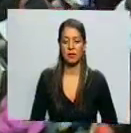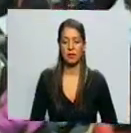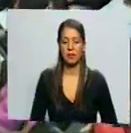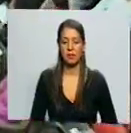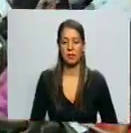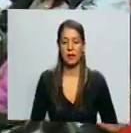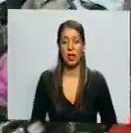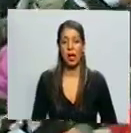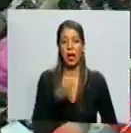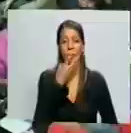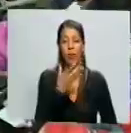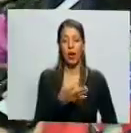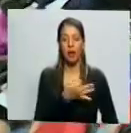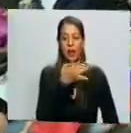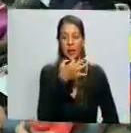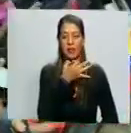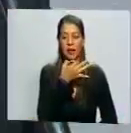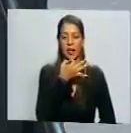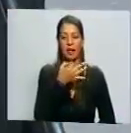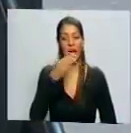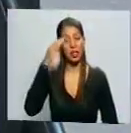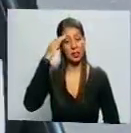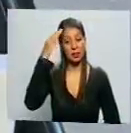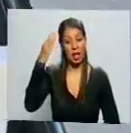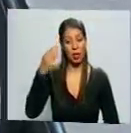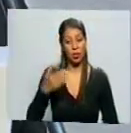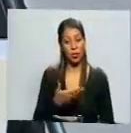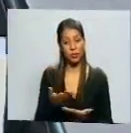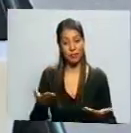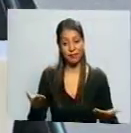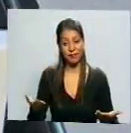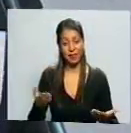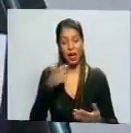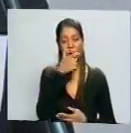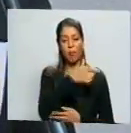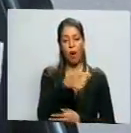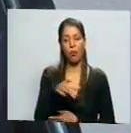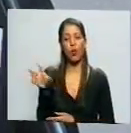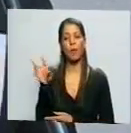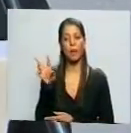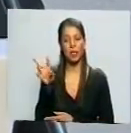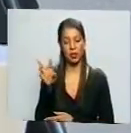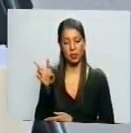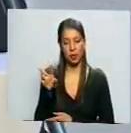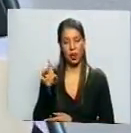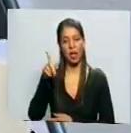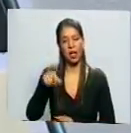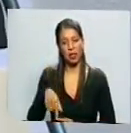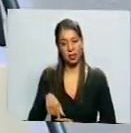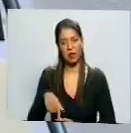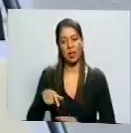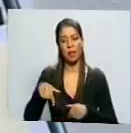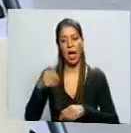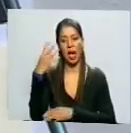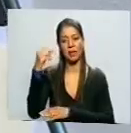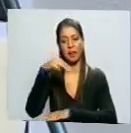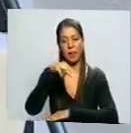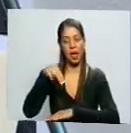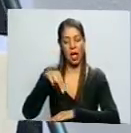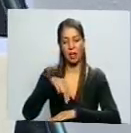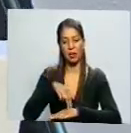Hola, buenas tardes. Buenas tardes, un saludo revolucionario a todo el pueblo de Venezuela, a nuestra prestigiosa Asamblea